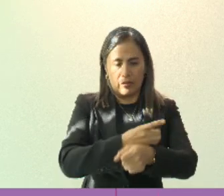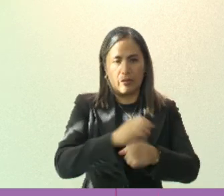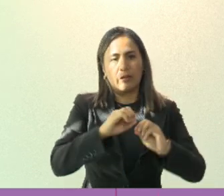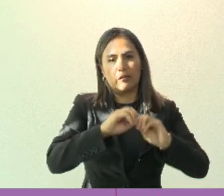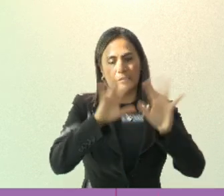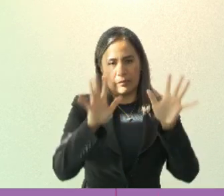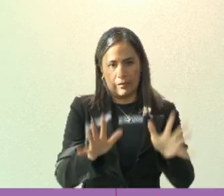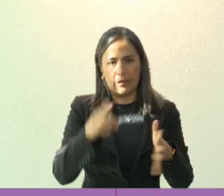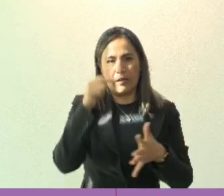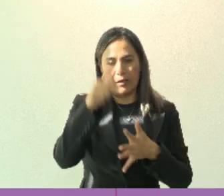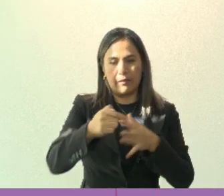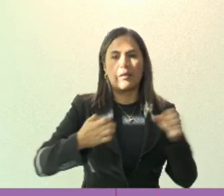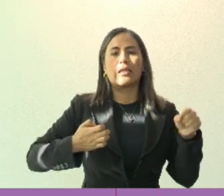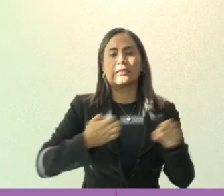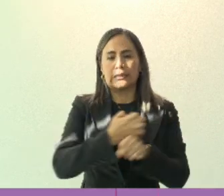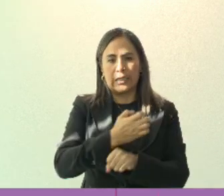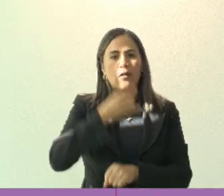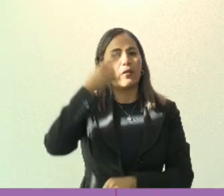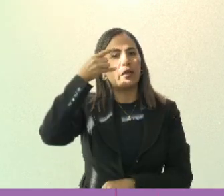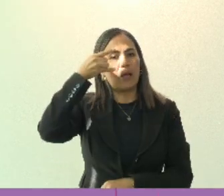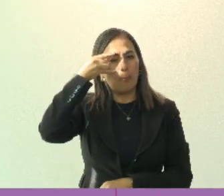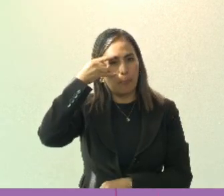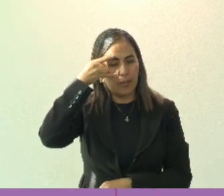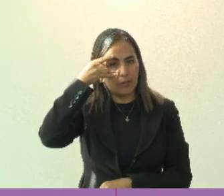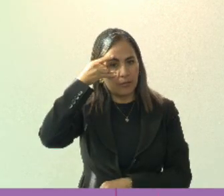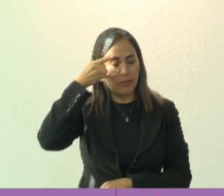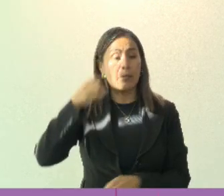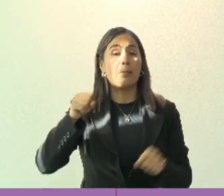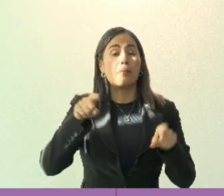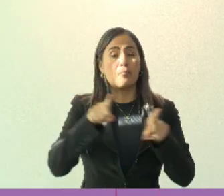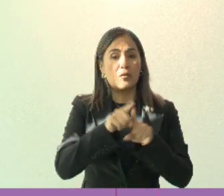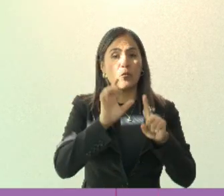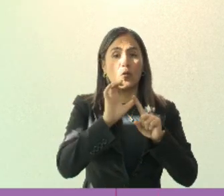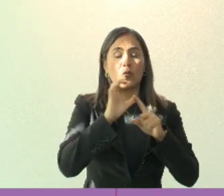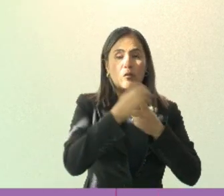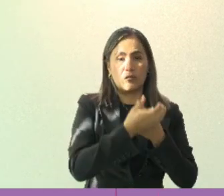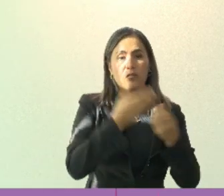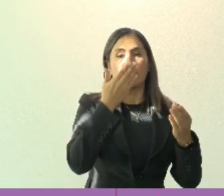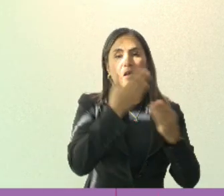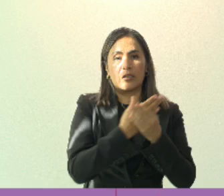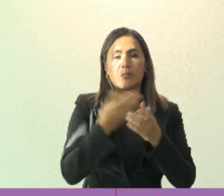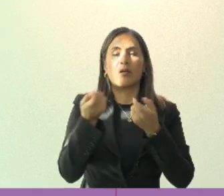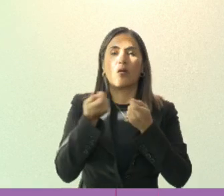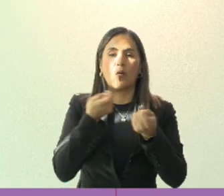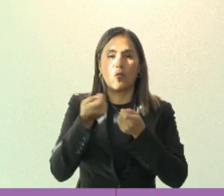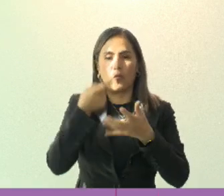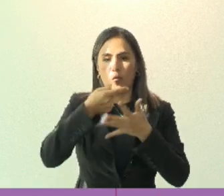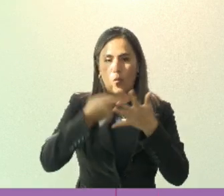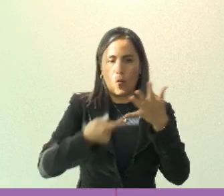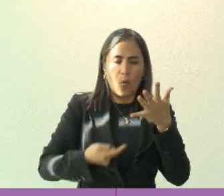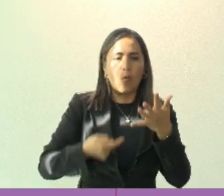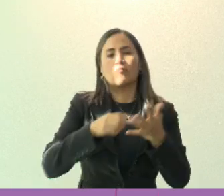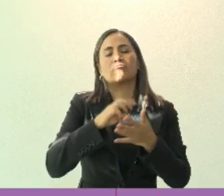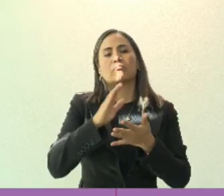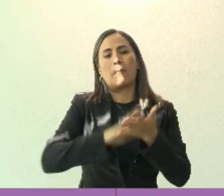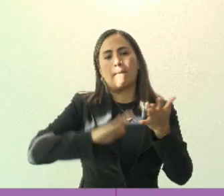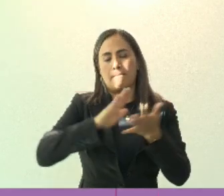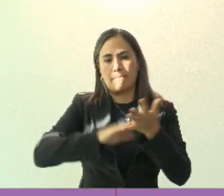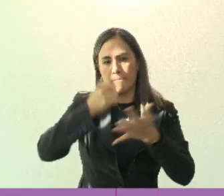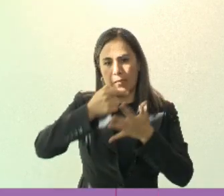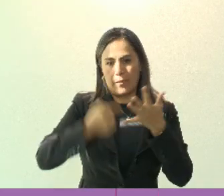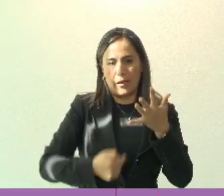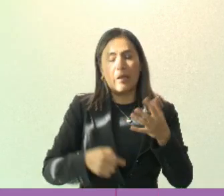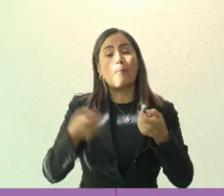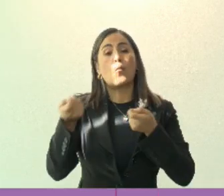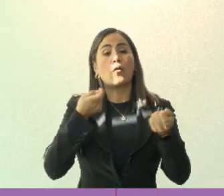Información Pública del Estado de Campeche e integrante de la Comisión de Archivos y Gestión Documental, quien será moderadora de